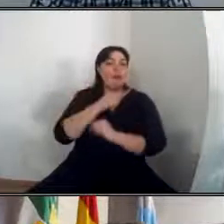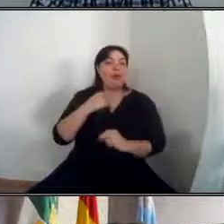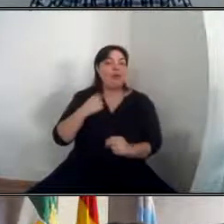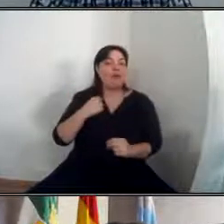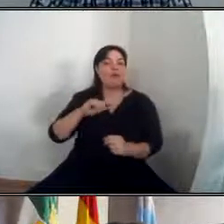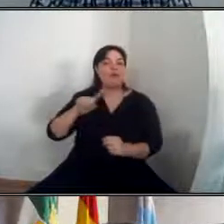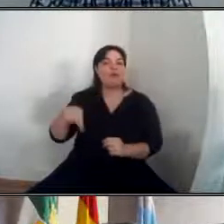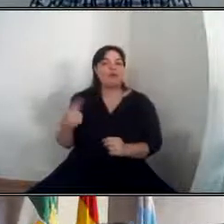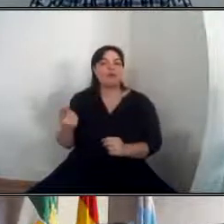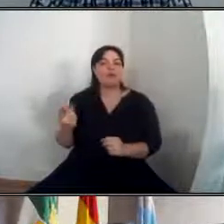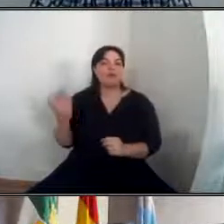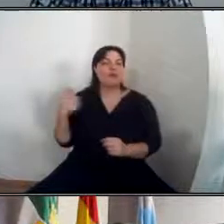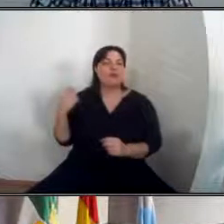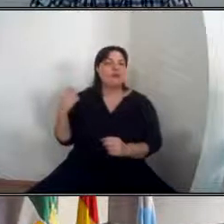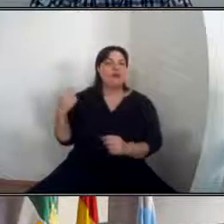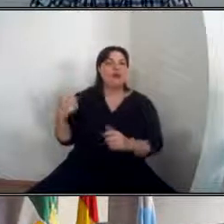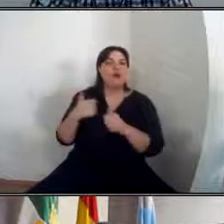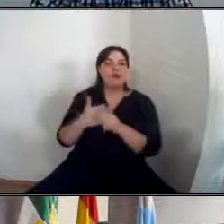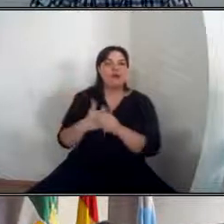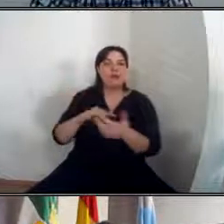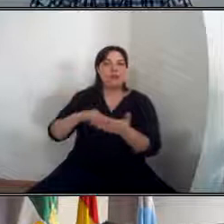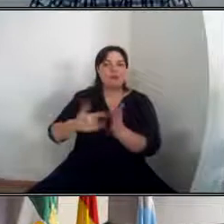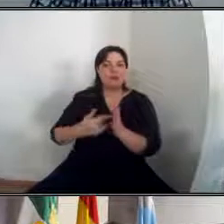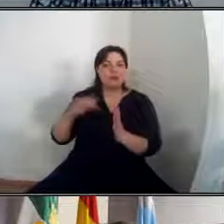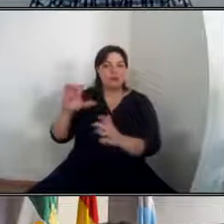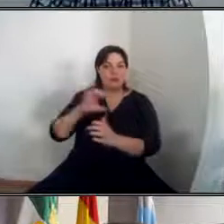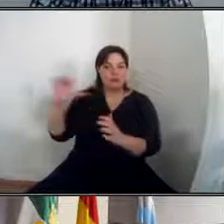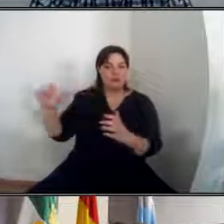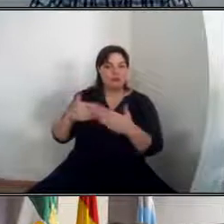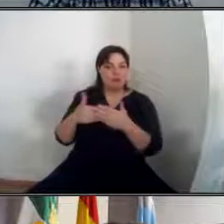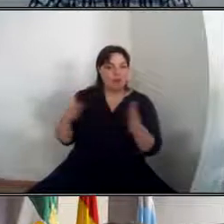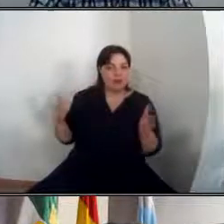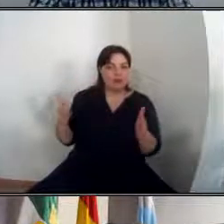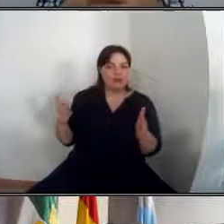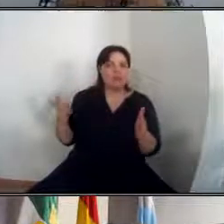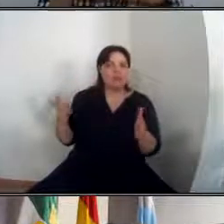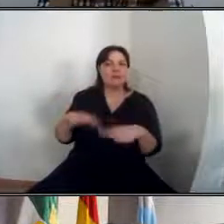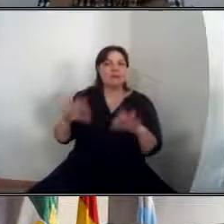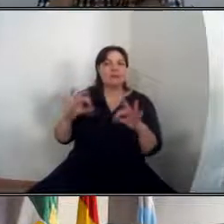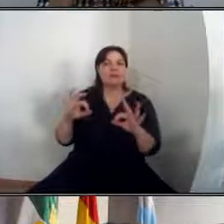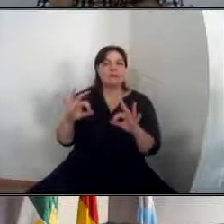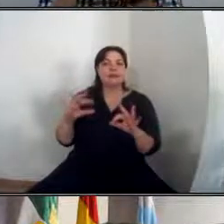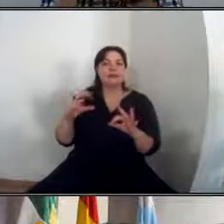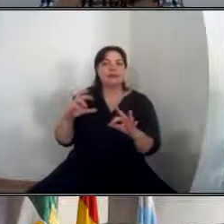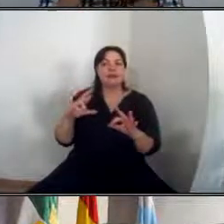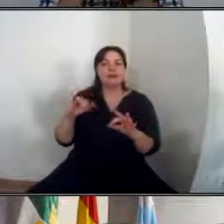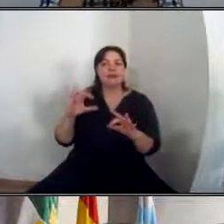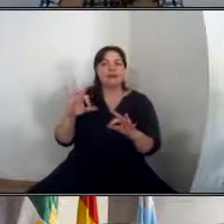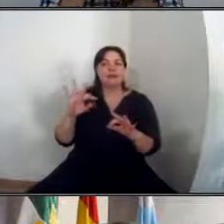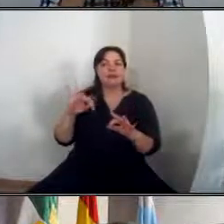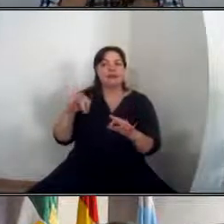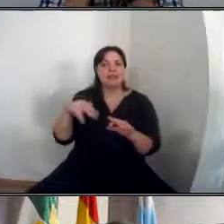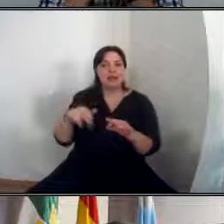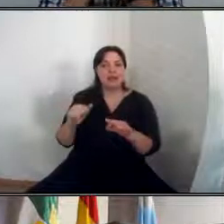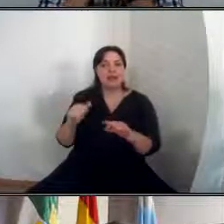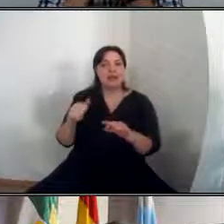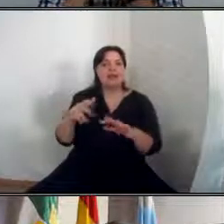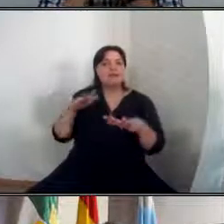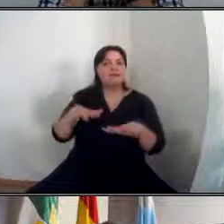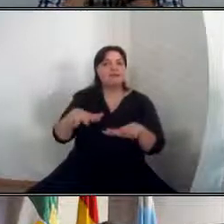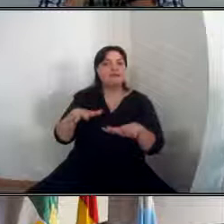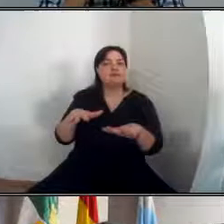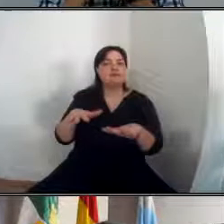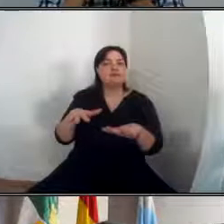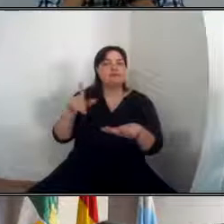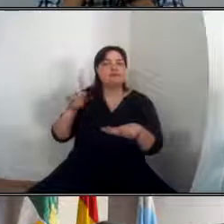en marcha hace algún tiempo la Oficina de Proyectos Europeos. Precisamente Cristina está aquí y podrá hablar